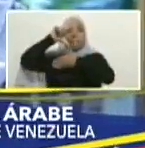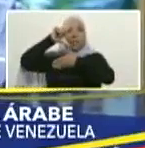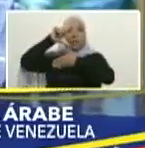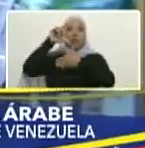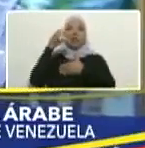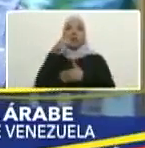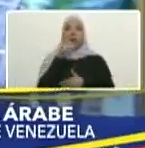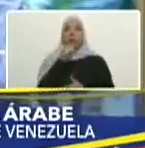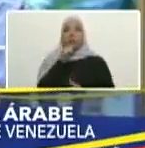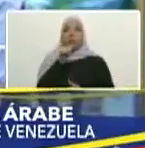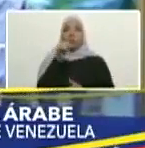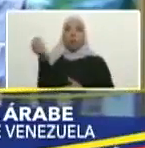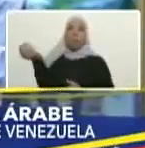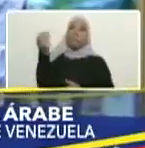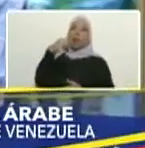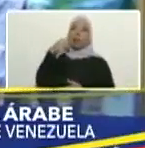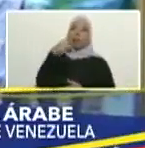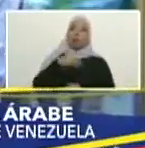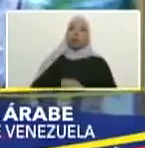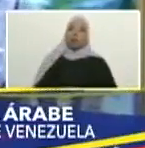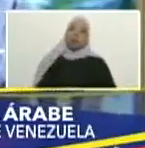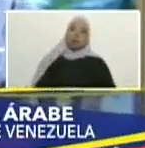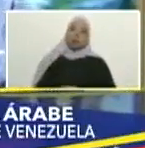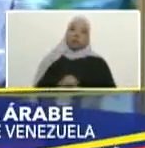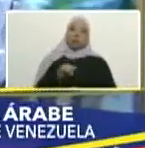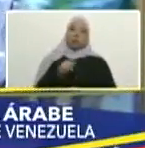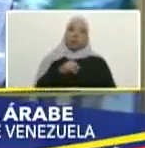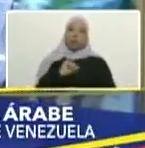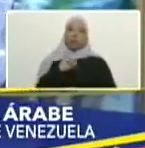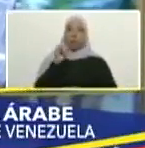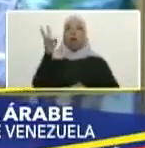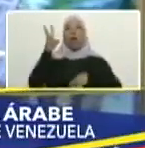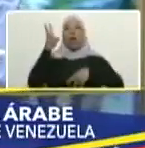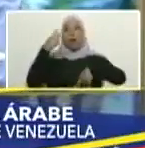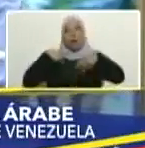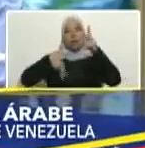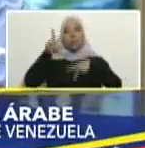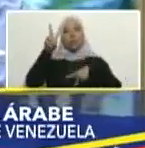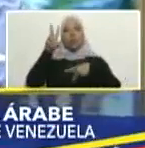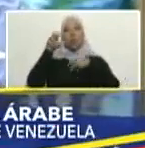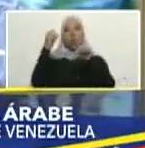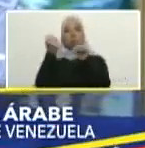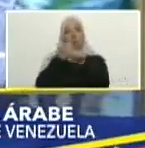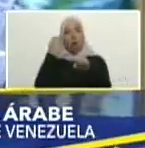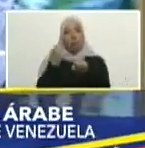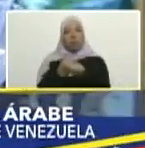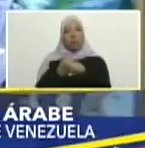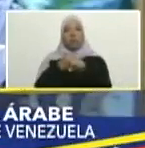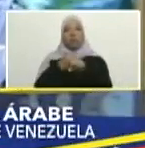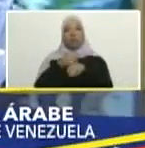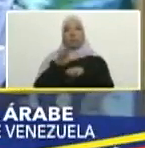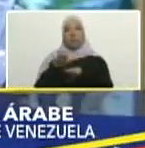Caribe su más indeleble expresión de compromiso con los